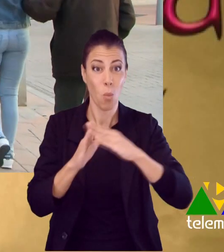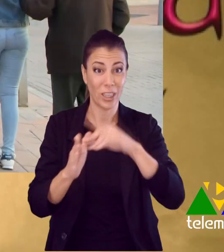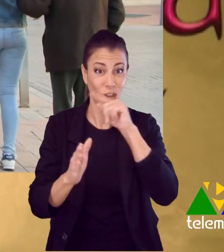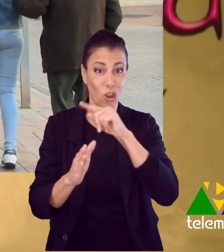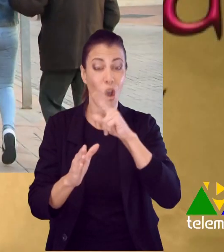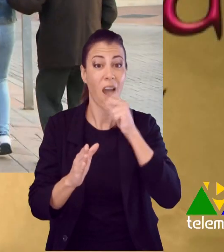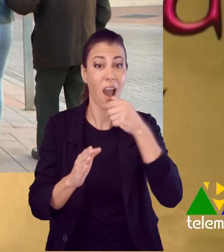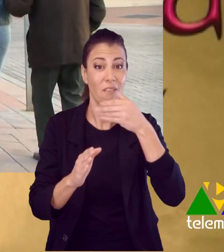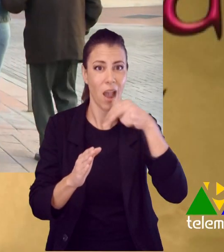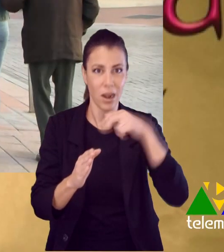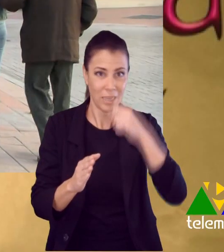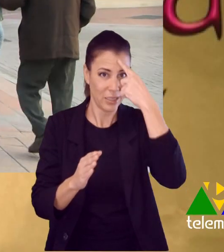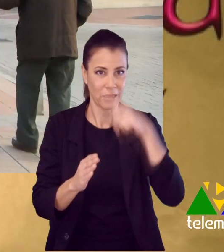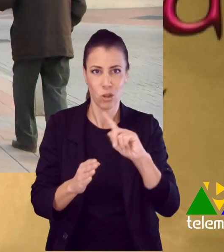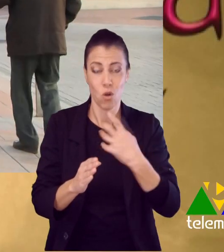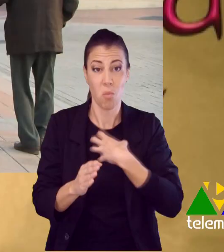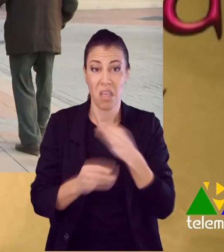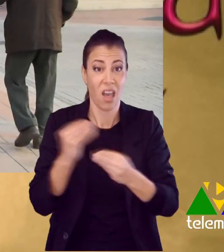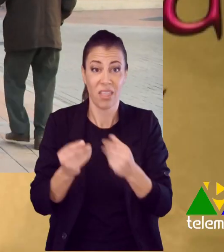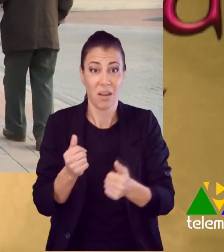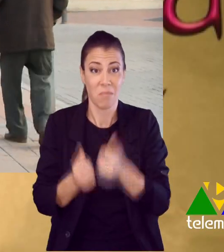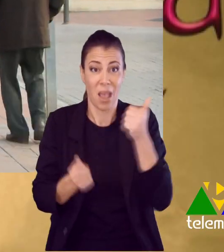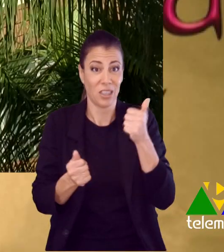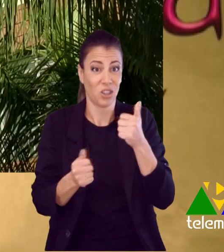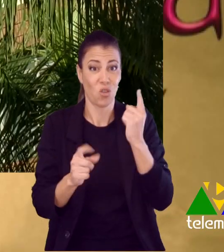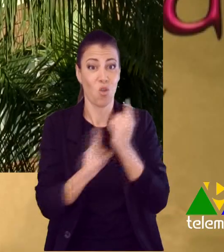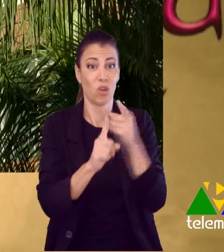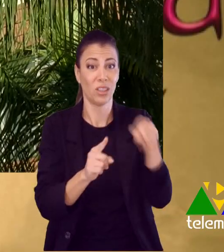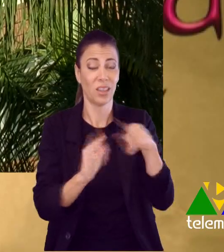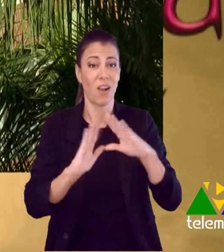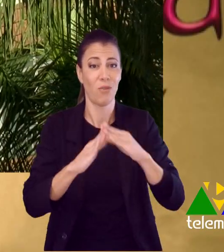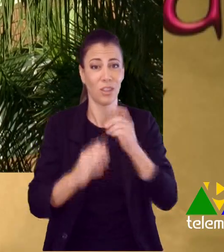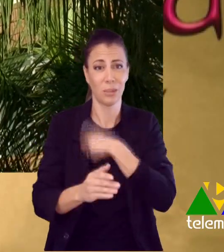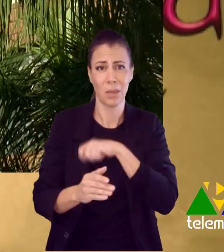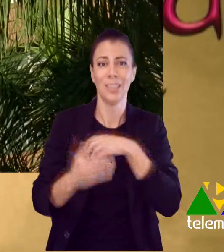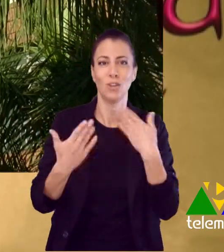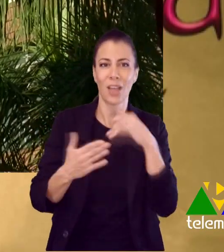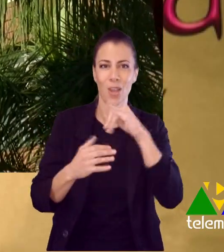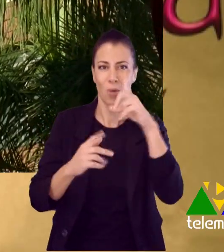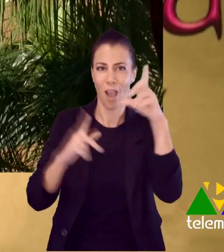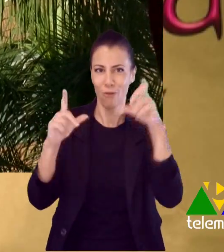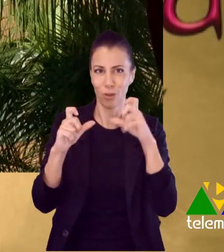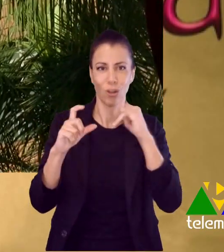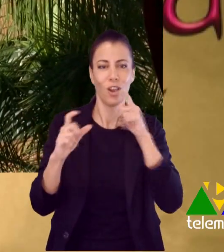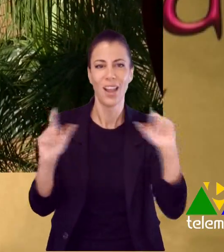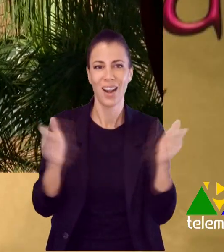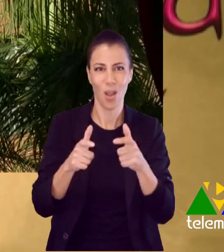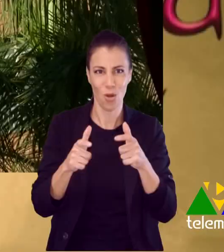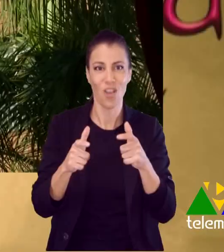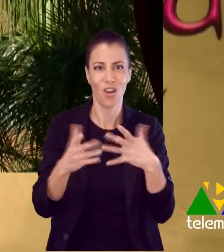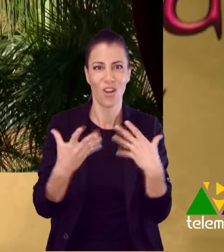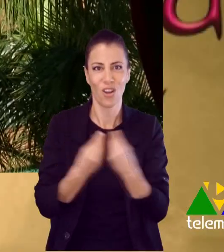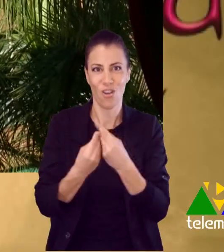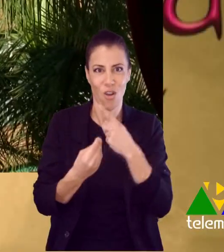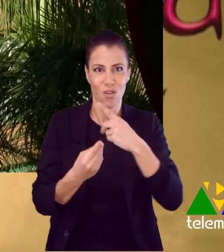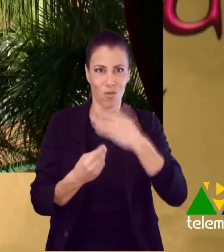Habana, sabiendo que no podían hacer nada contra la flota norteamericana. Hay una foto que está reunido el almirante Cervera con su Estado